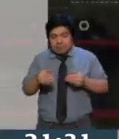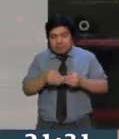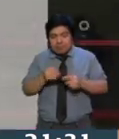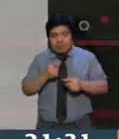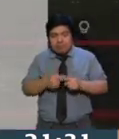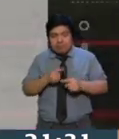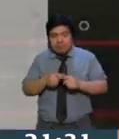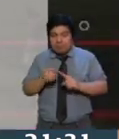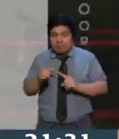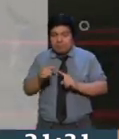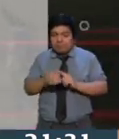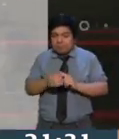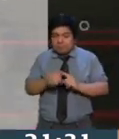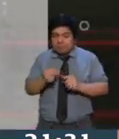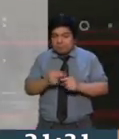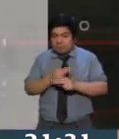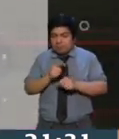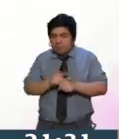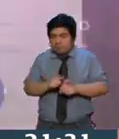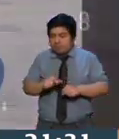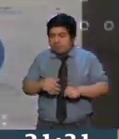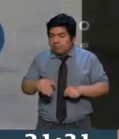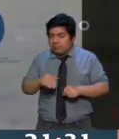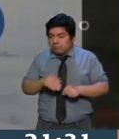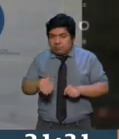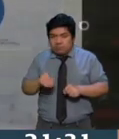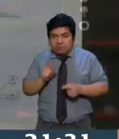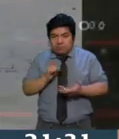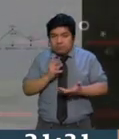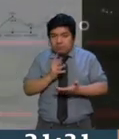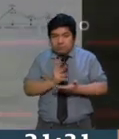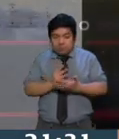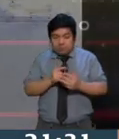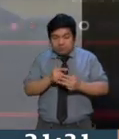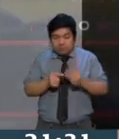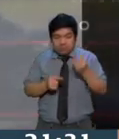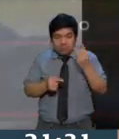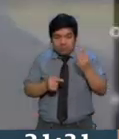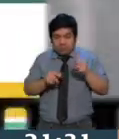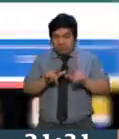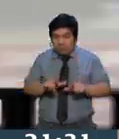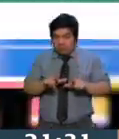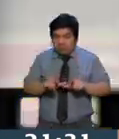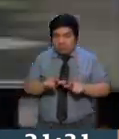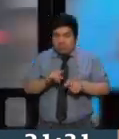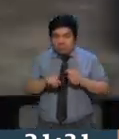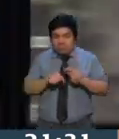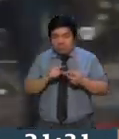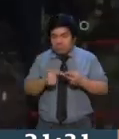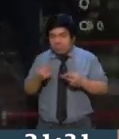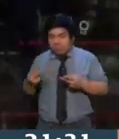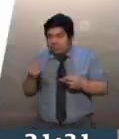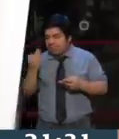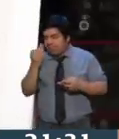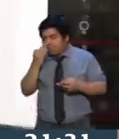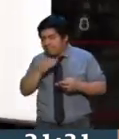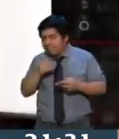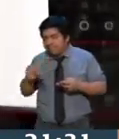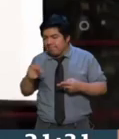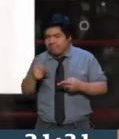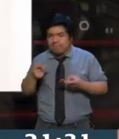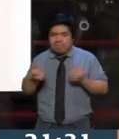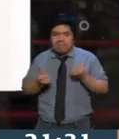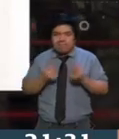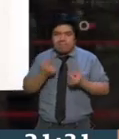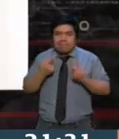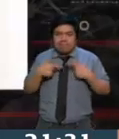de la Comisión Nacional de Búsqueda y disponible a través de 3 sitios web. 2. Falso que la desaparición de la mayoría